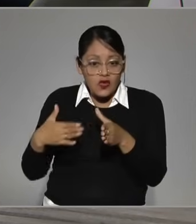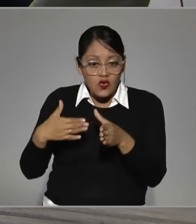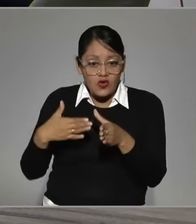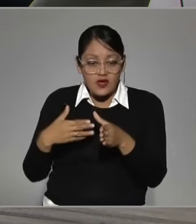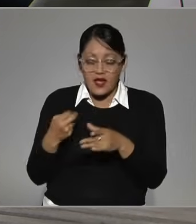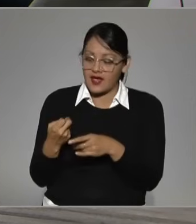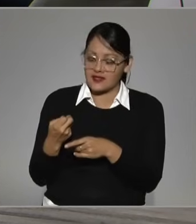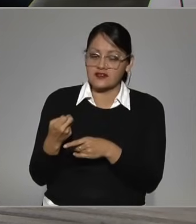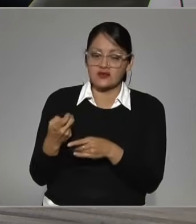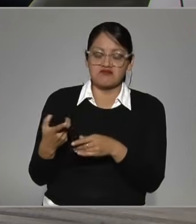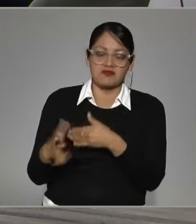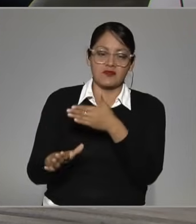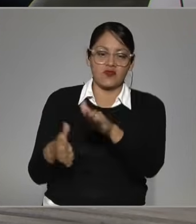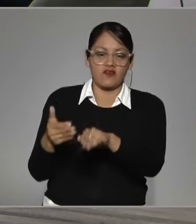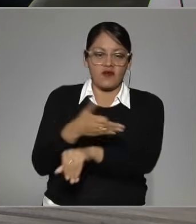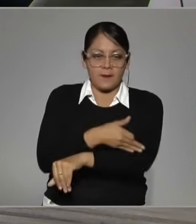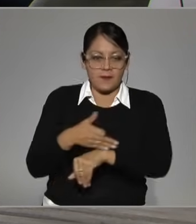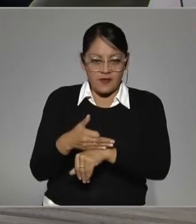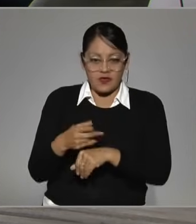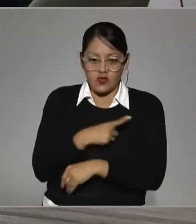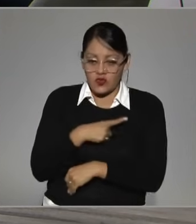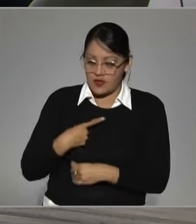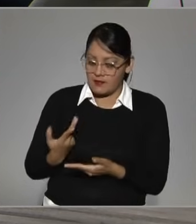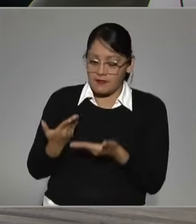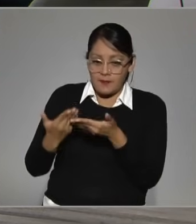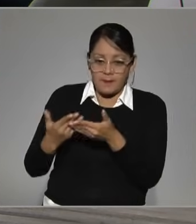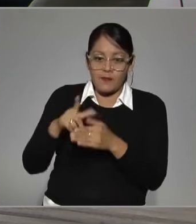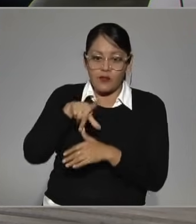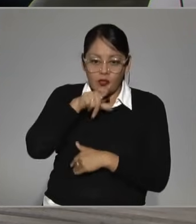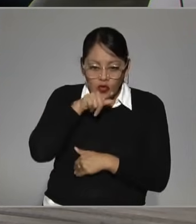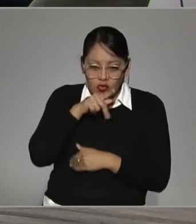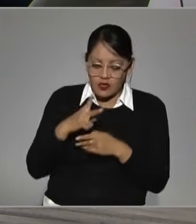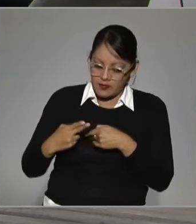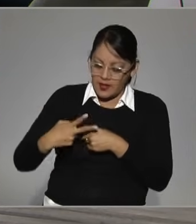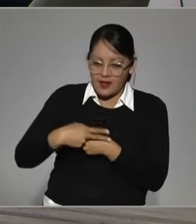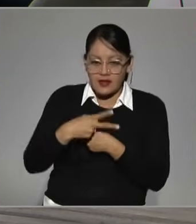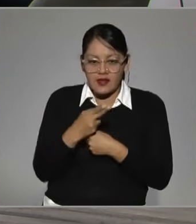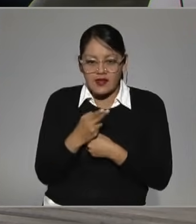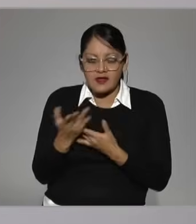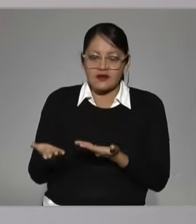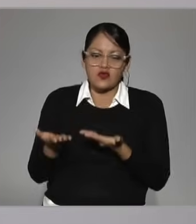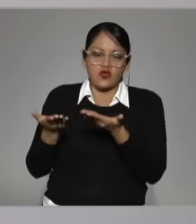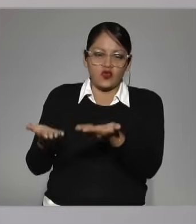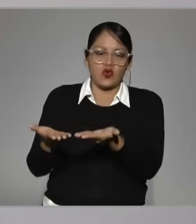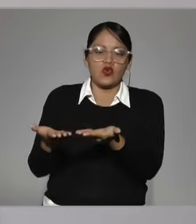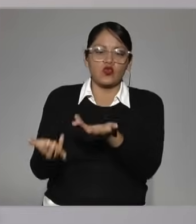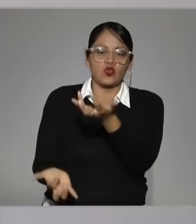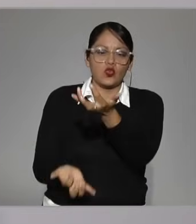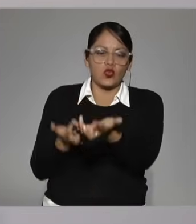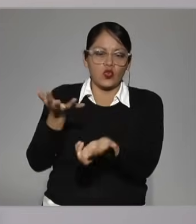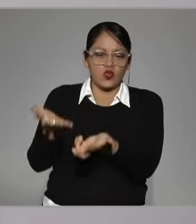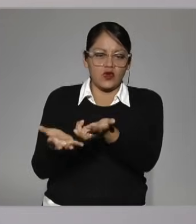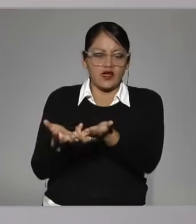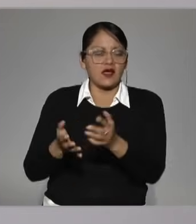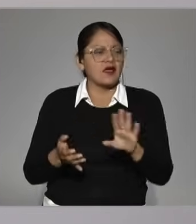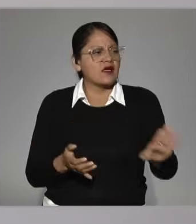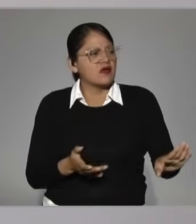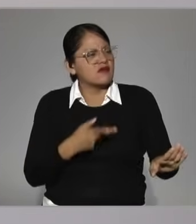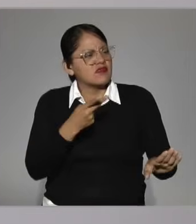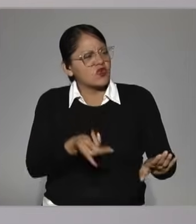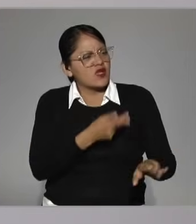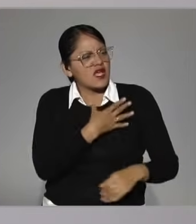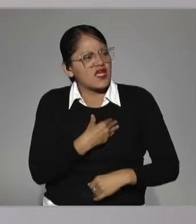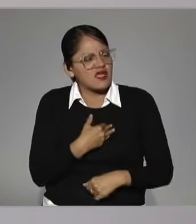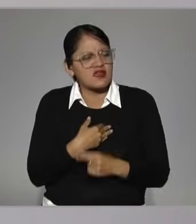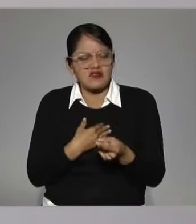familiar. Tienes que poner el pollo, lo parte a la mitad y lo mete al horno. Y le pregunta a la hija o el hijo, oye, ¿y